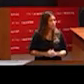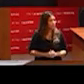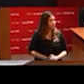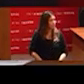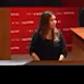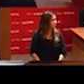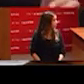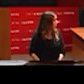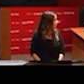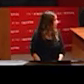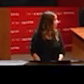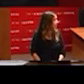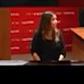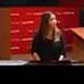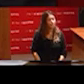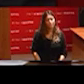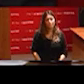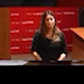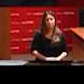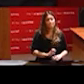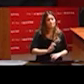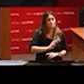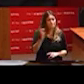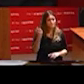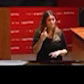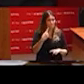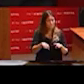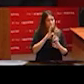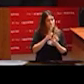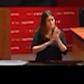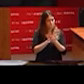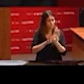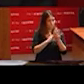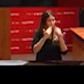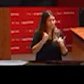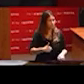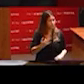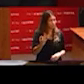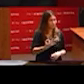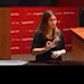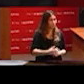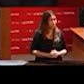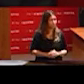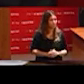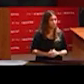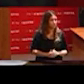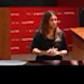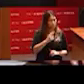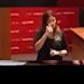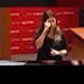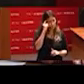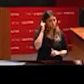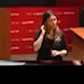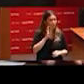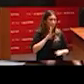profesional tenéis otra de las cosas que que hemos comentado es la digamos la